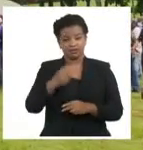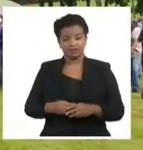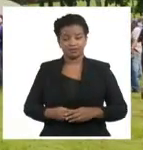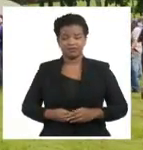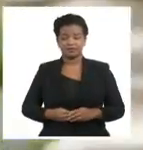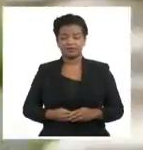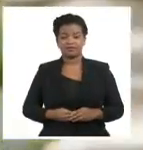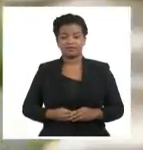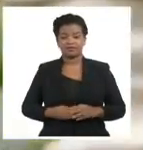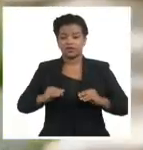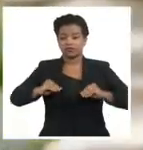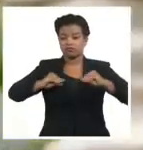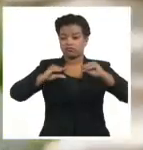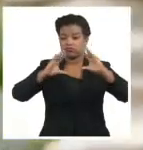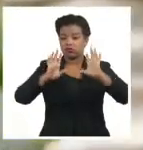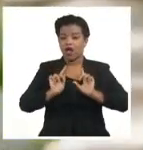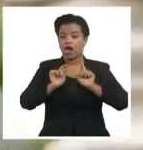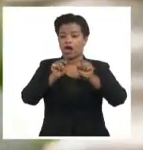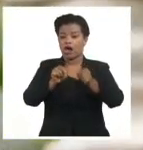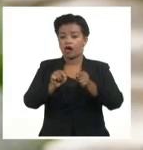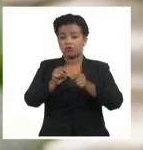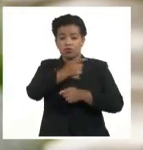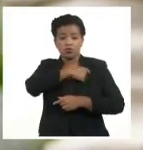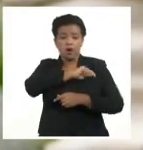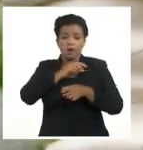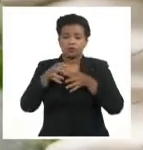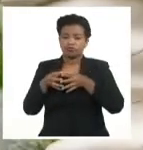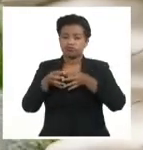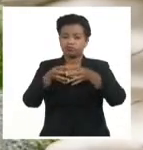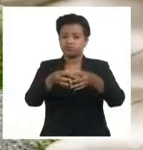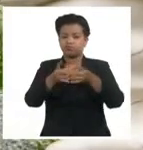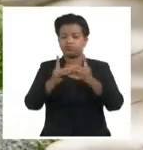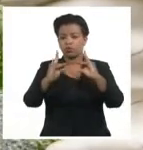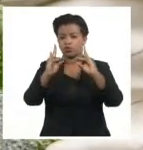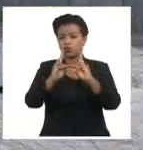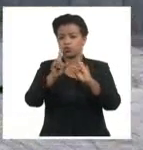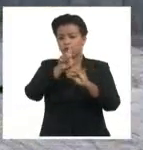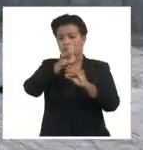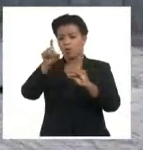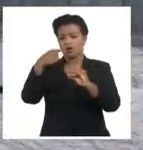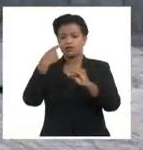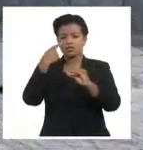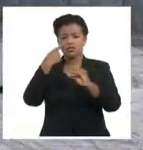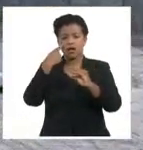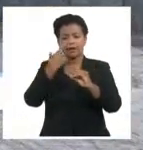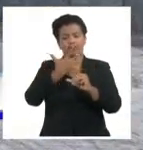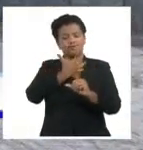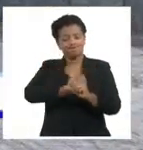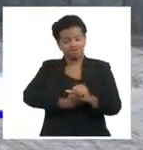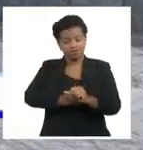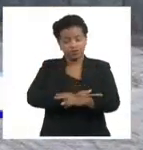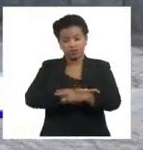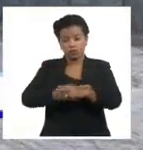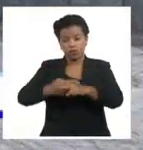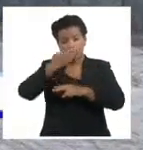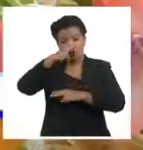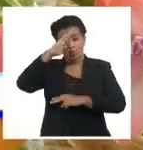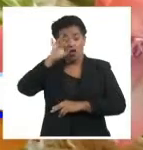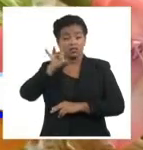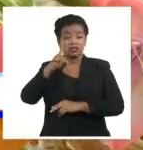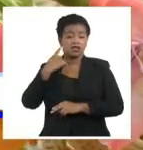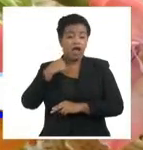Se ha amanecido ante la tumba de Vilma Espín con cielo gris, naturaleza cómplice del luto profundo que vivió Cuba hace 15